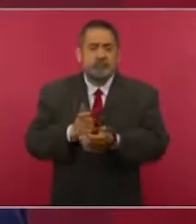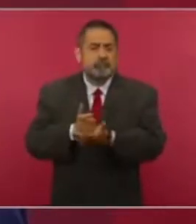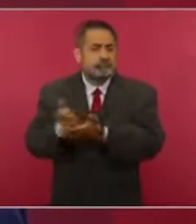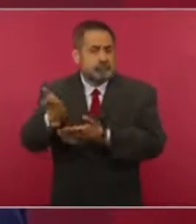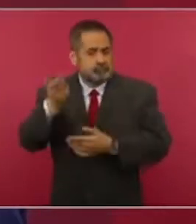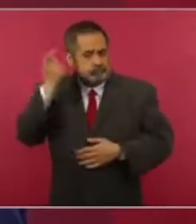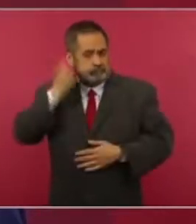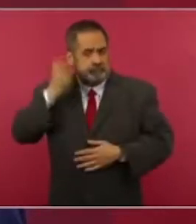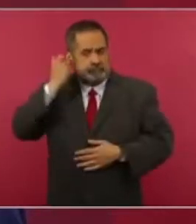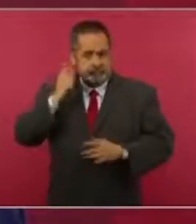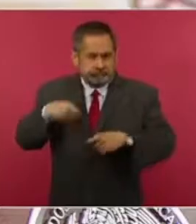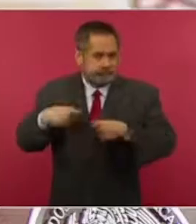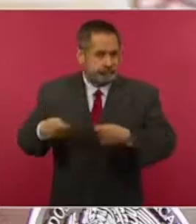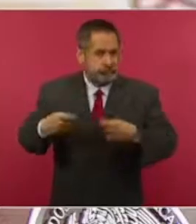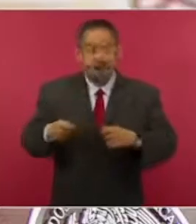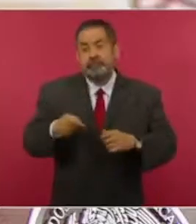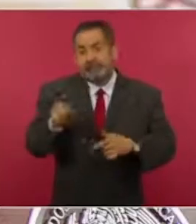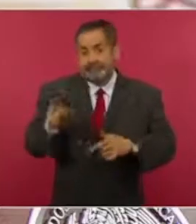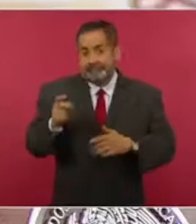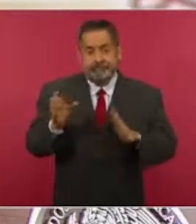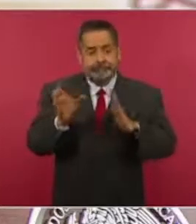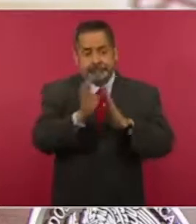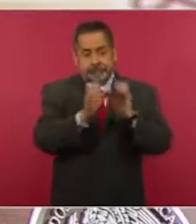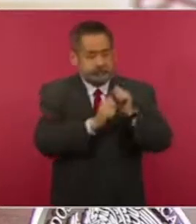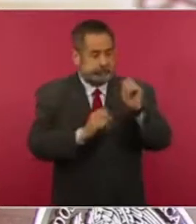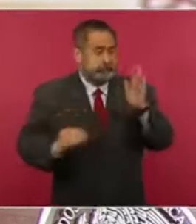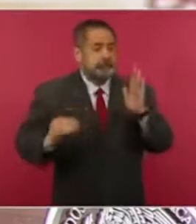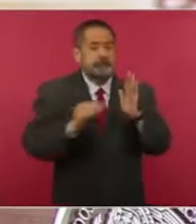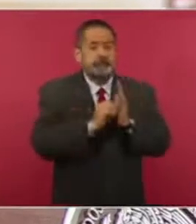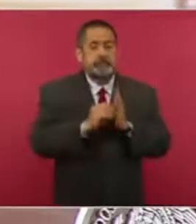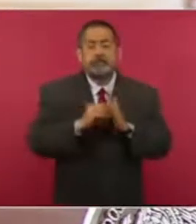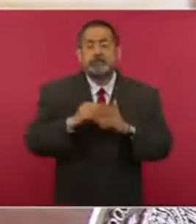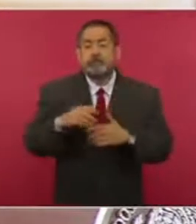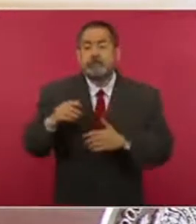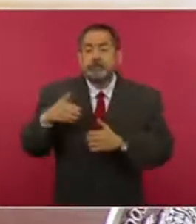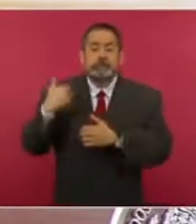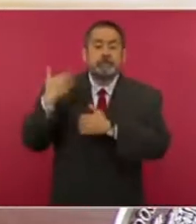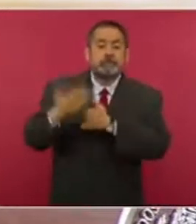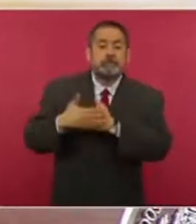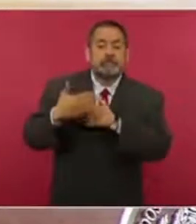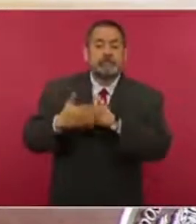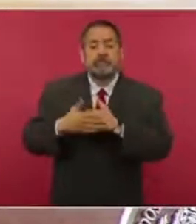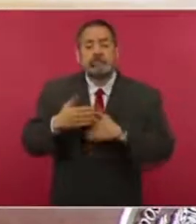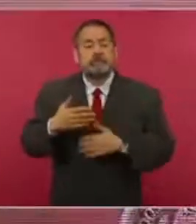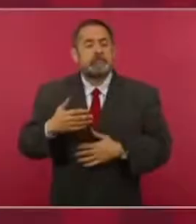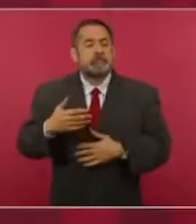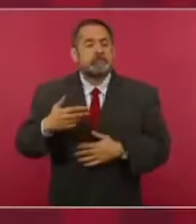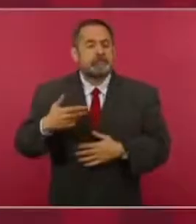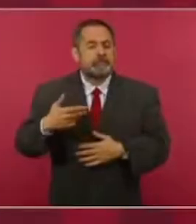Constitución, que esté quien esté en el gobierno, va